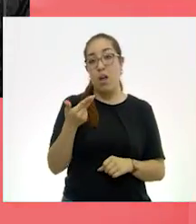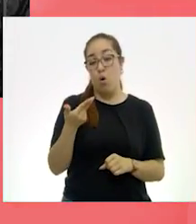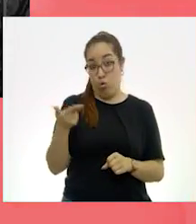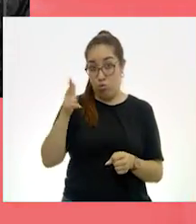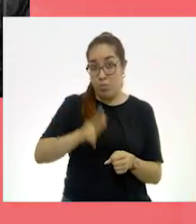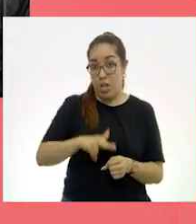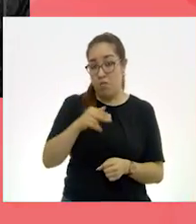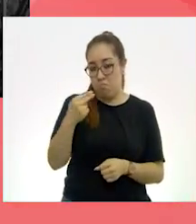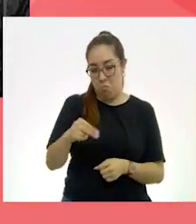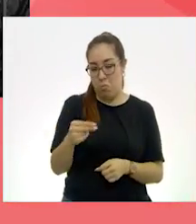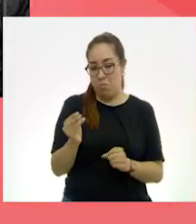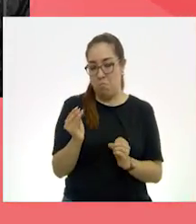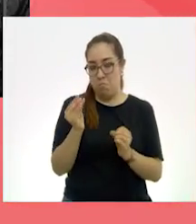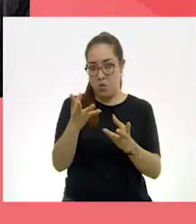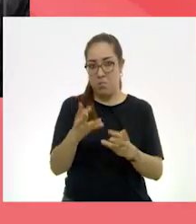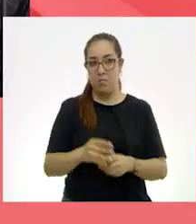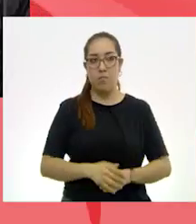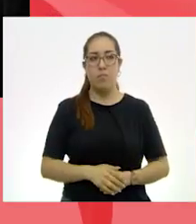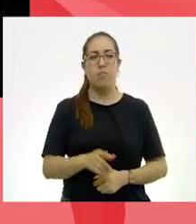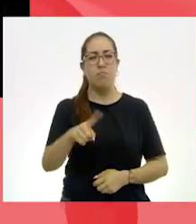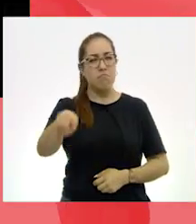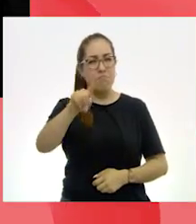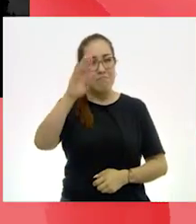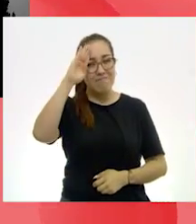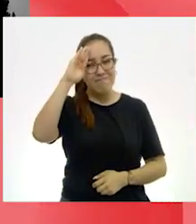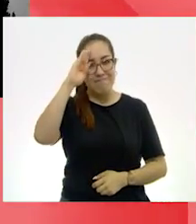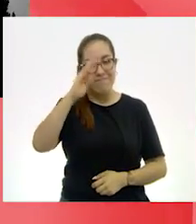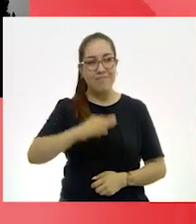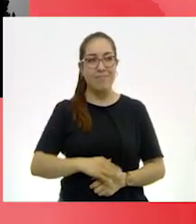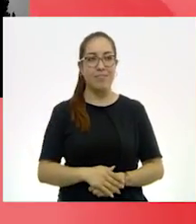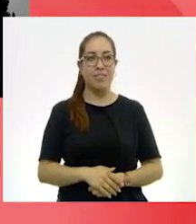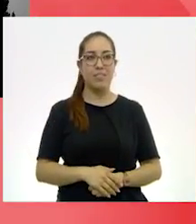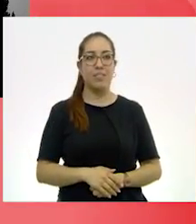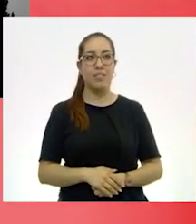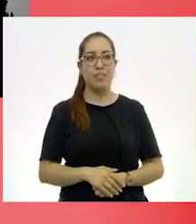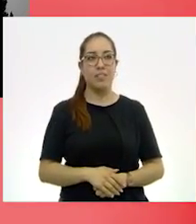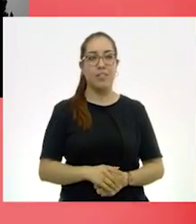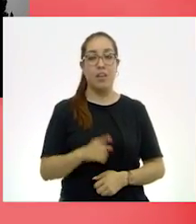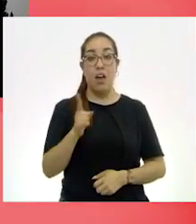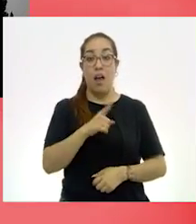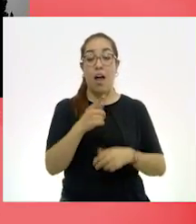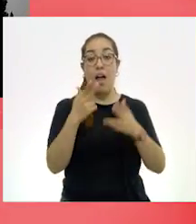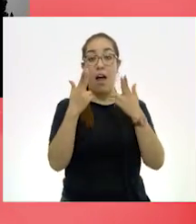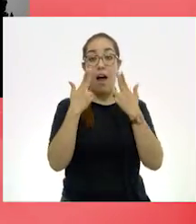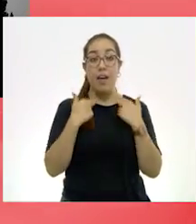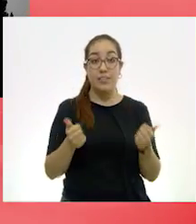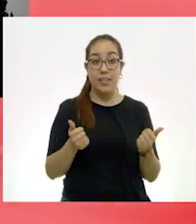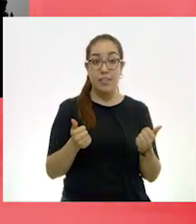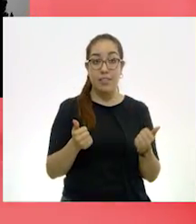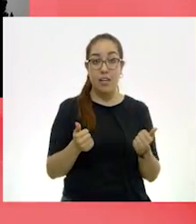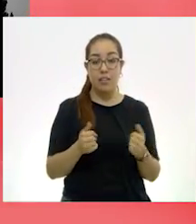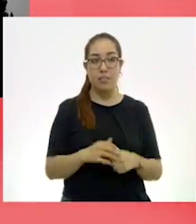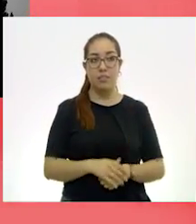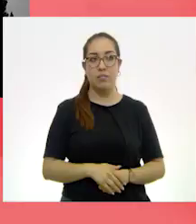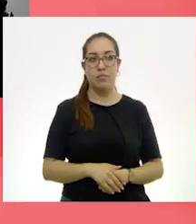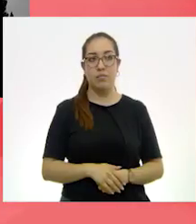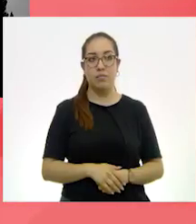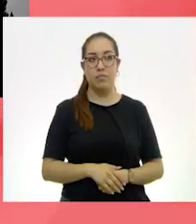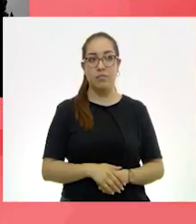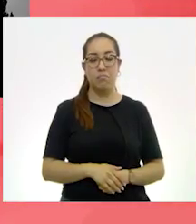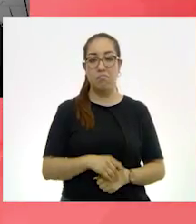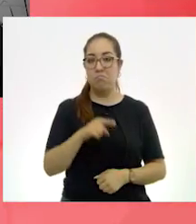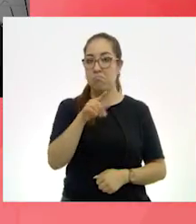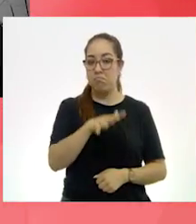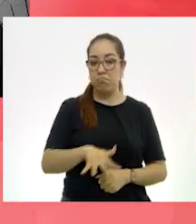Ustedes piensen que si una hacienda no permite que el pueblo